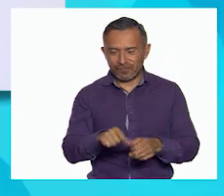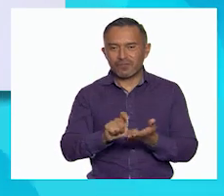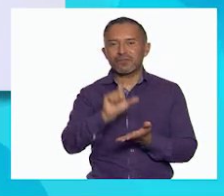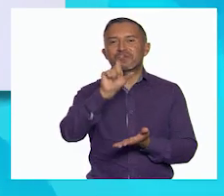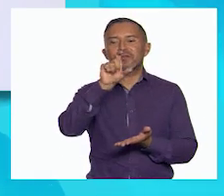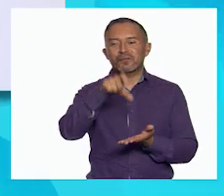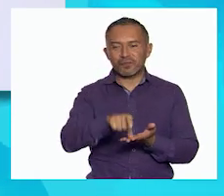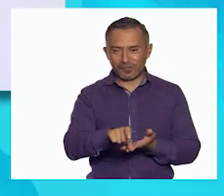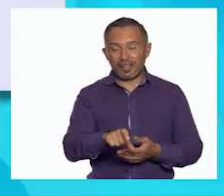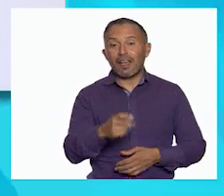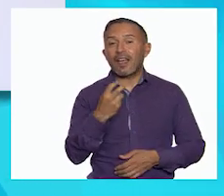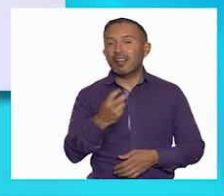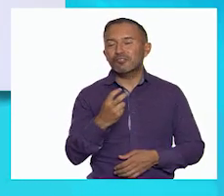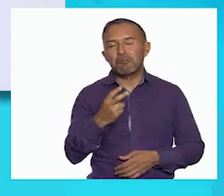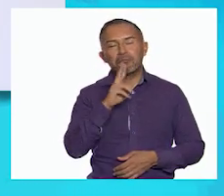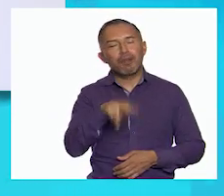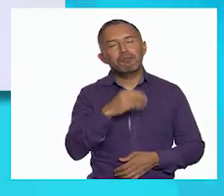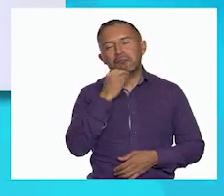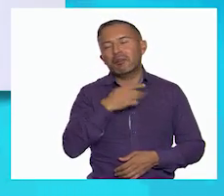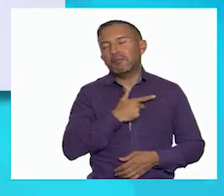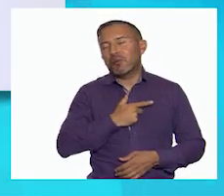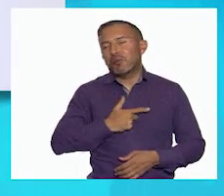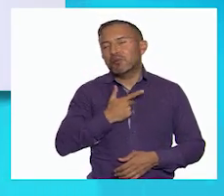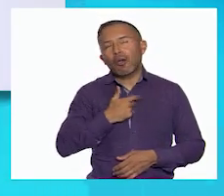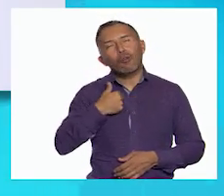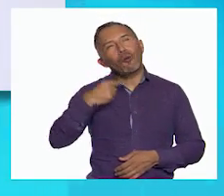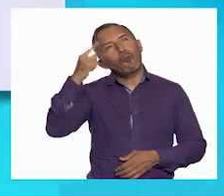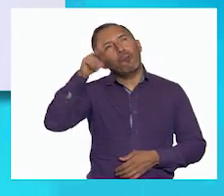eso me parecía muy emocionante porque yo sentía que andaba en una